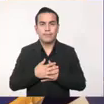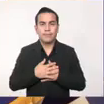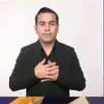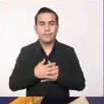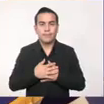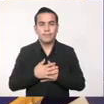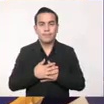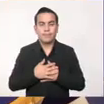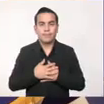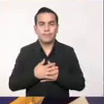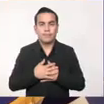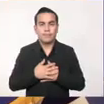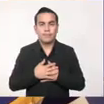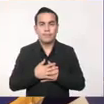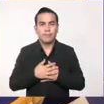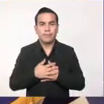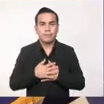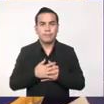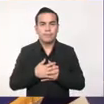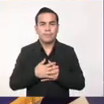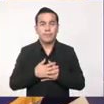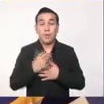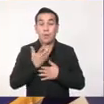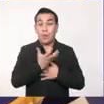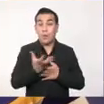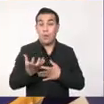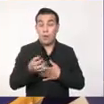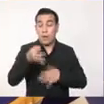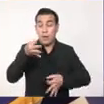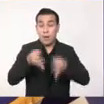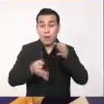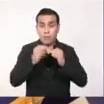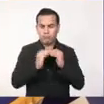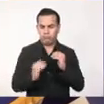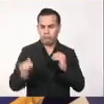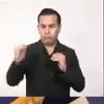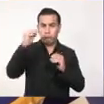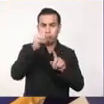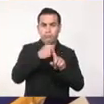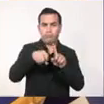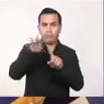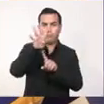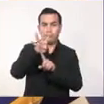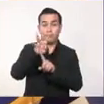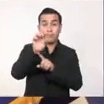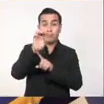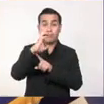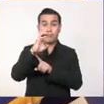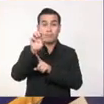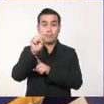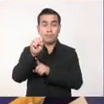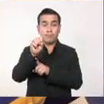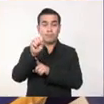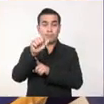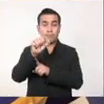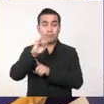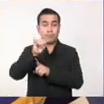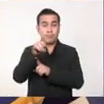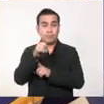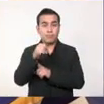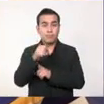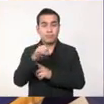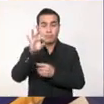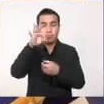Y aparte, los magistrados de la Corte Suprema de Justicia serán